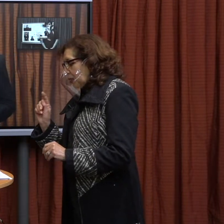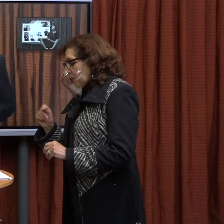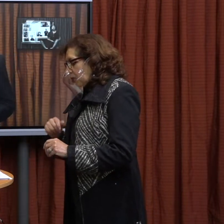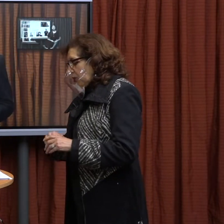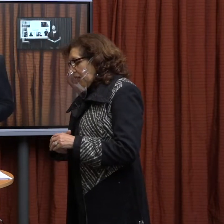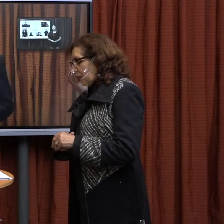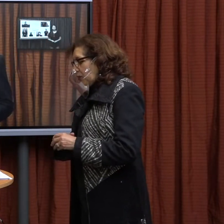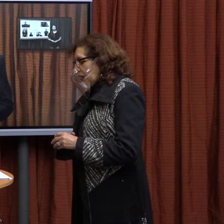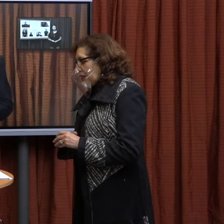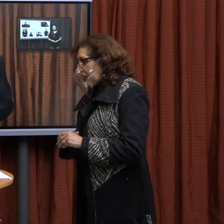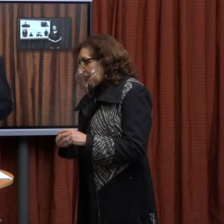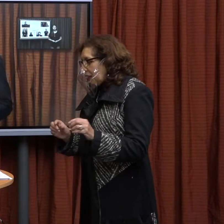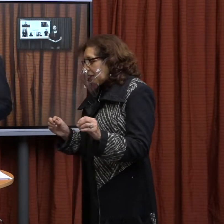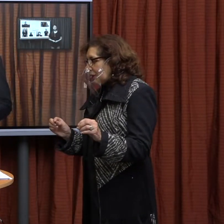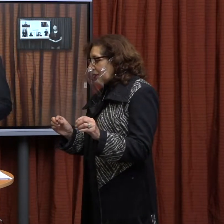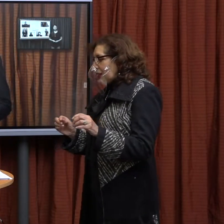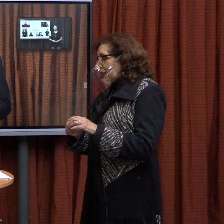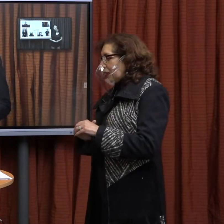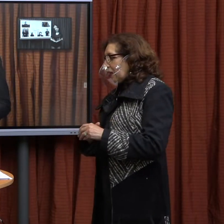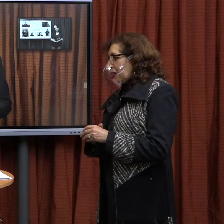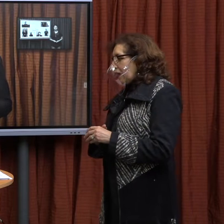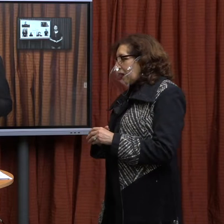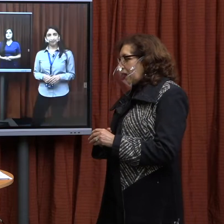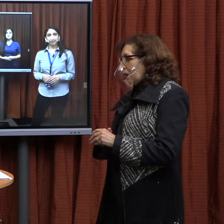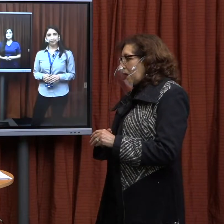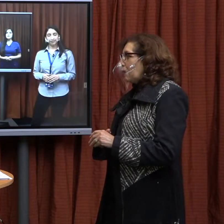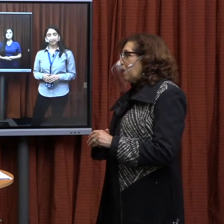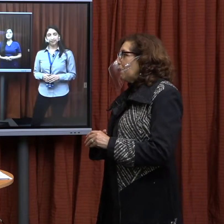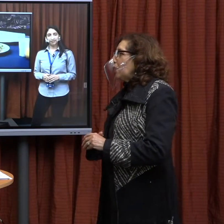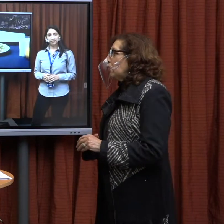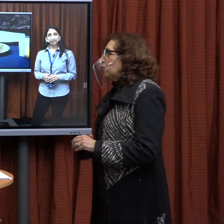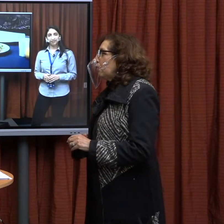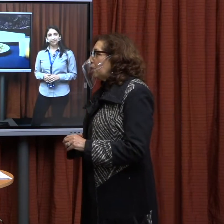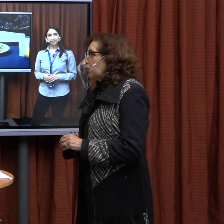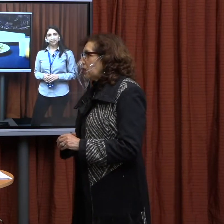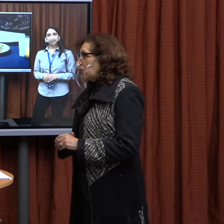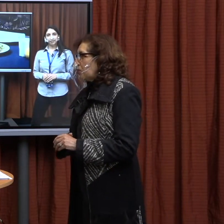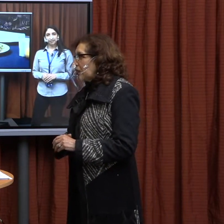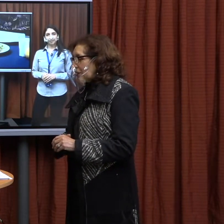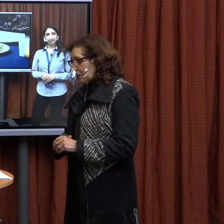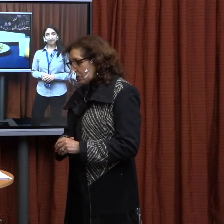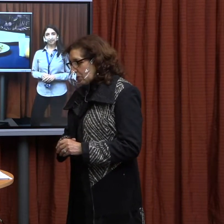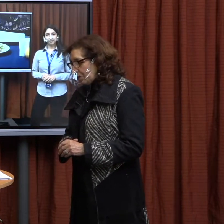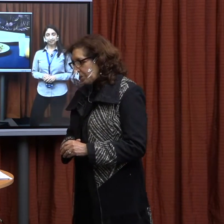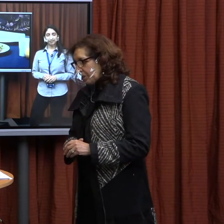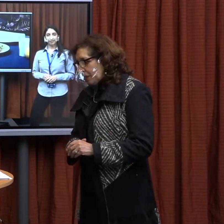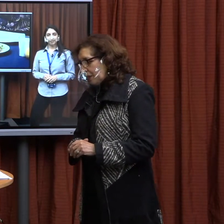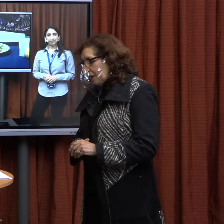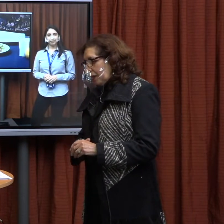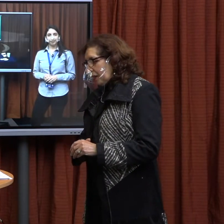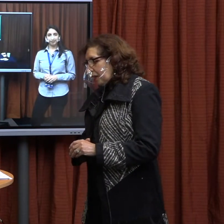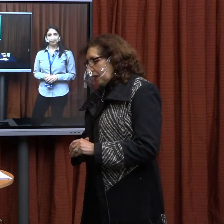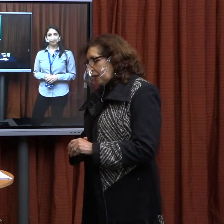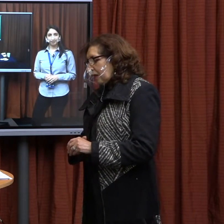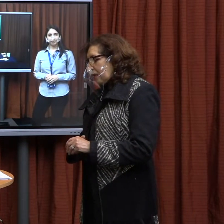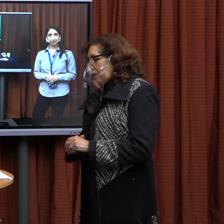Y por otro lado, hablé recién del plan piloto de malnutrición por exceso. Sí.